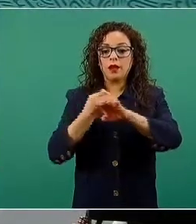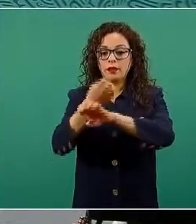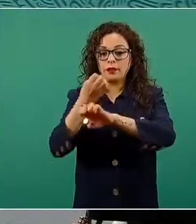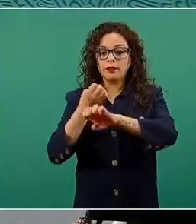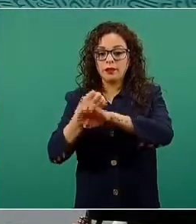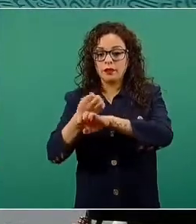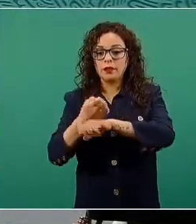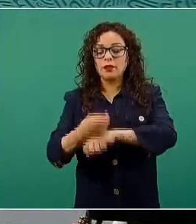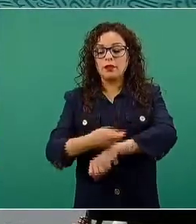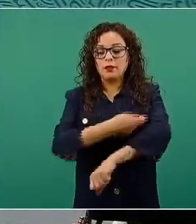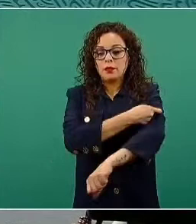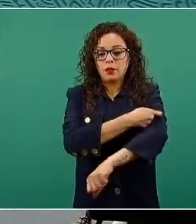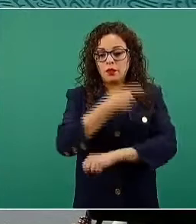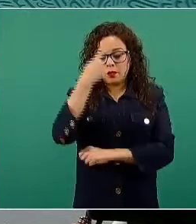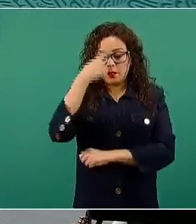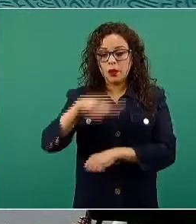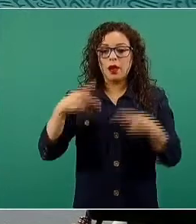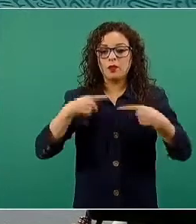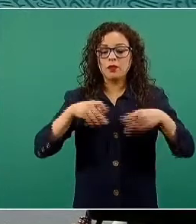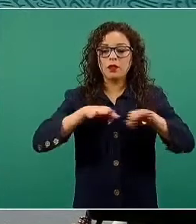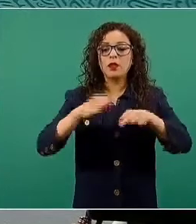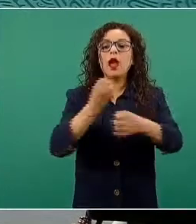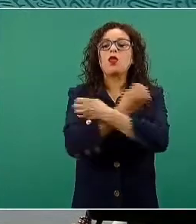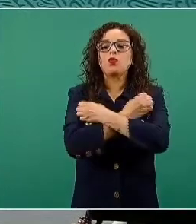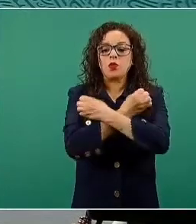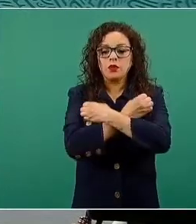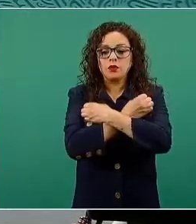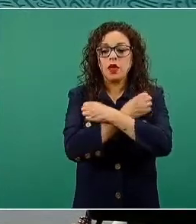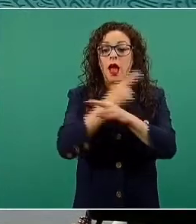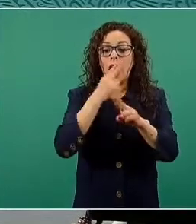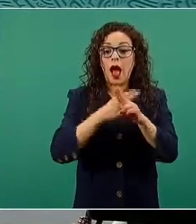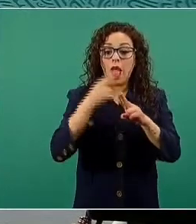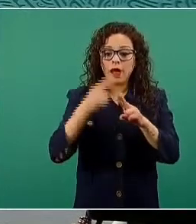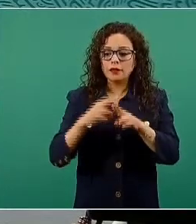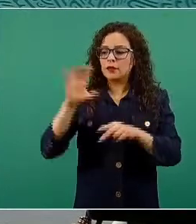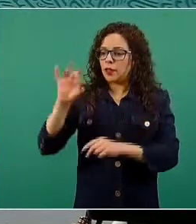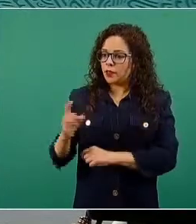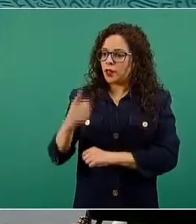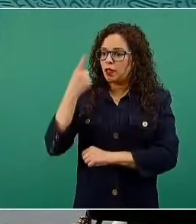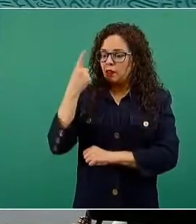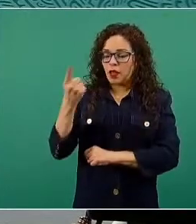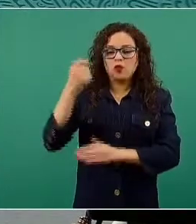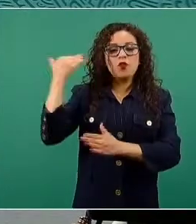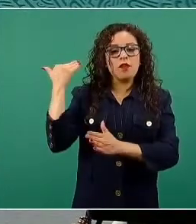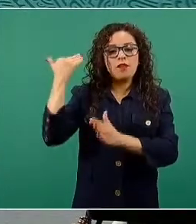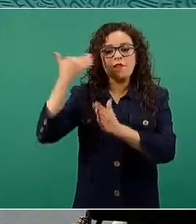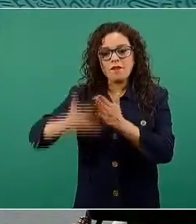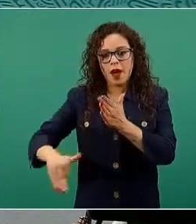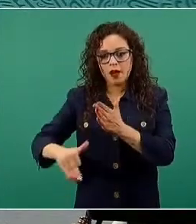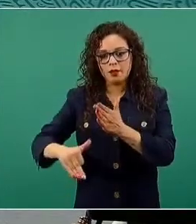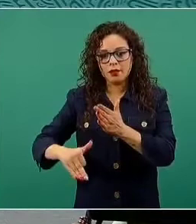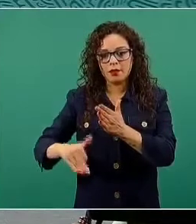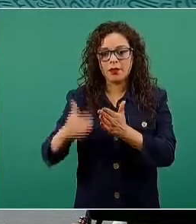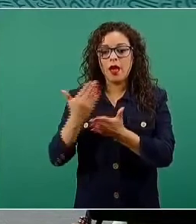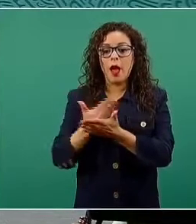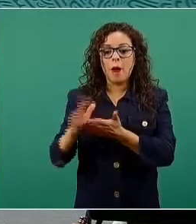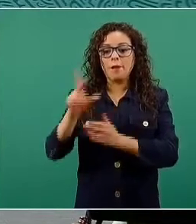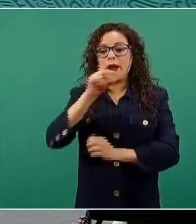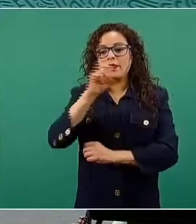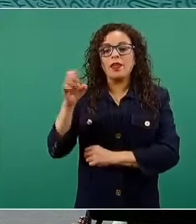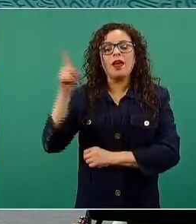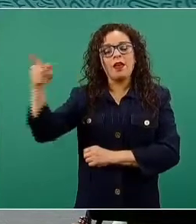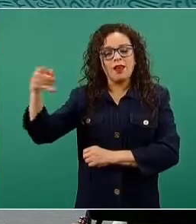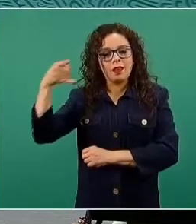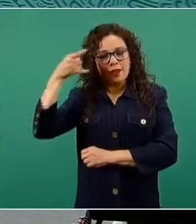que vacunan personal educativo, hasta completar las 31 que faltaban, además de Campeche. Y en